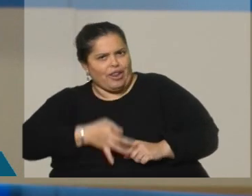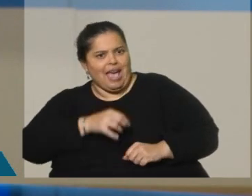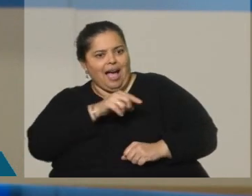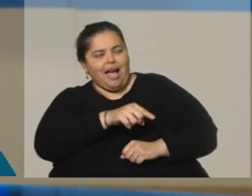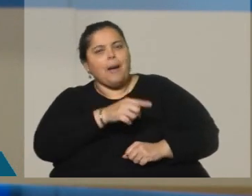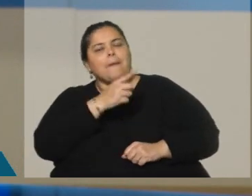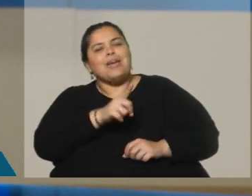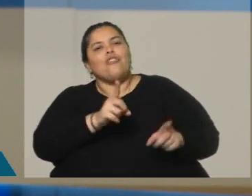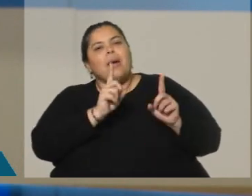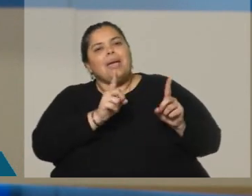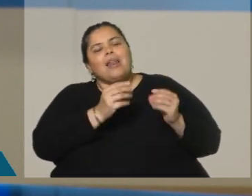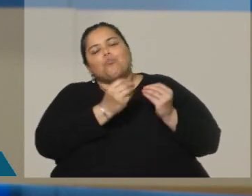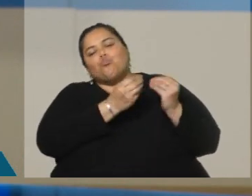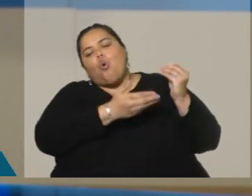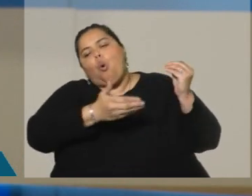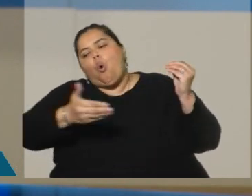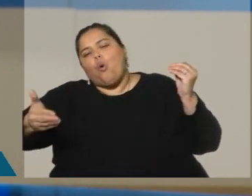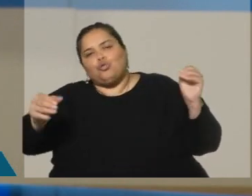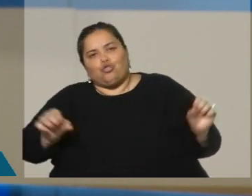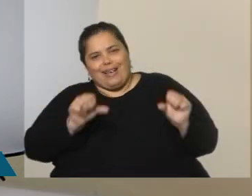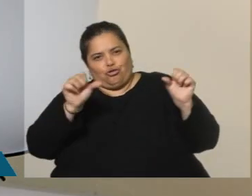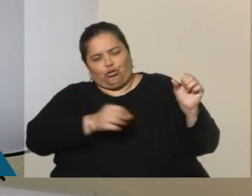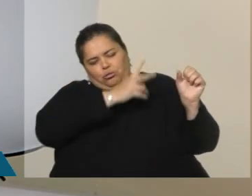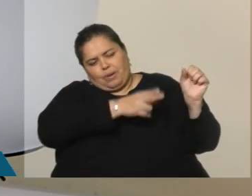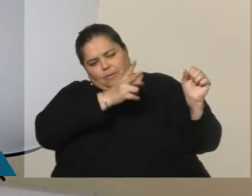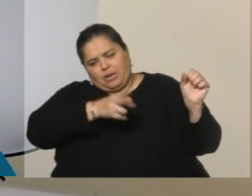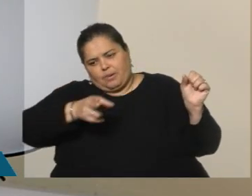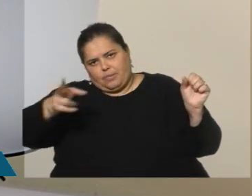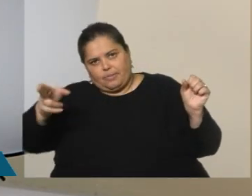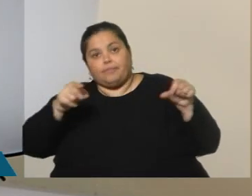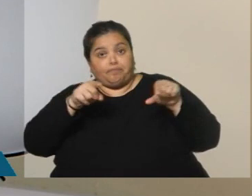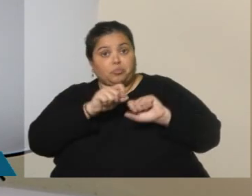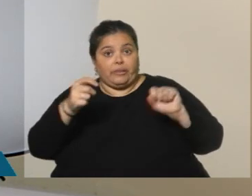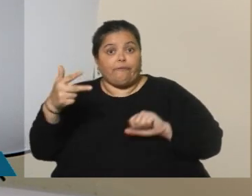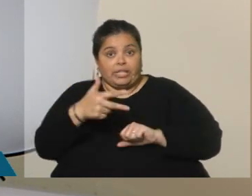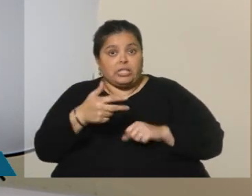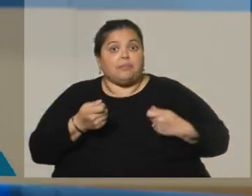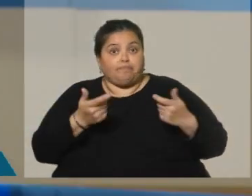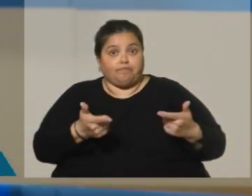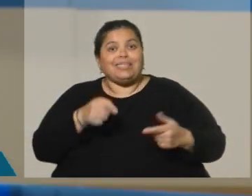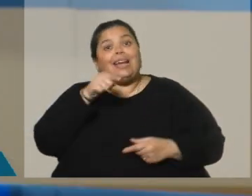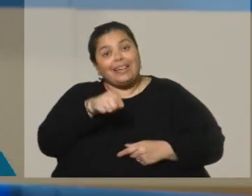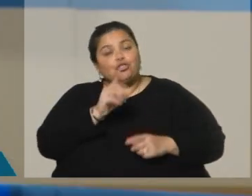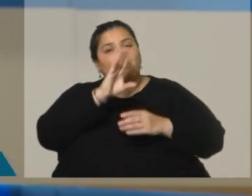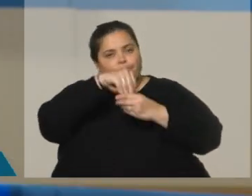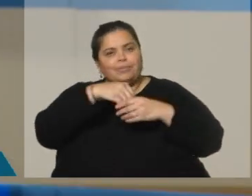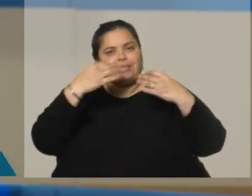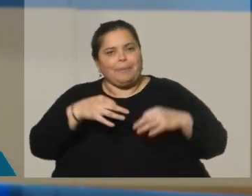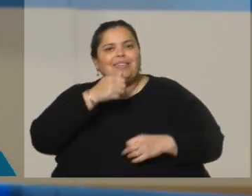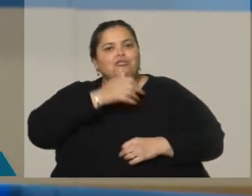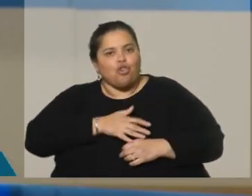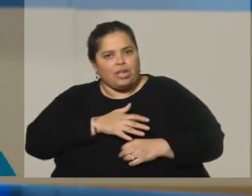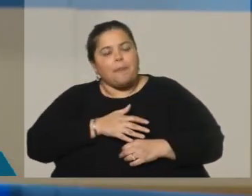una serie de hechos tampoco todo blanco y negro exactamente exactamente ver dentro de digamos